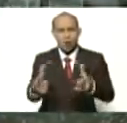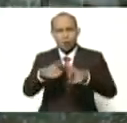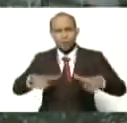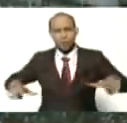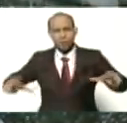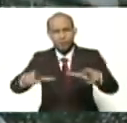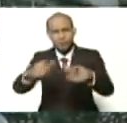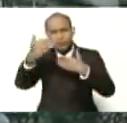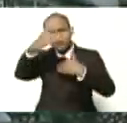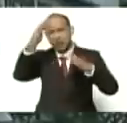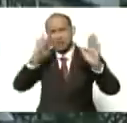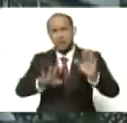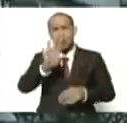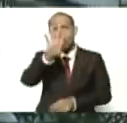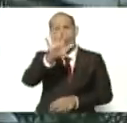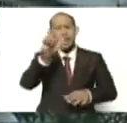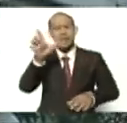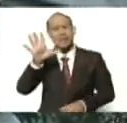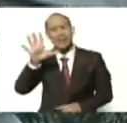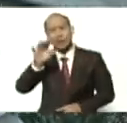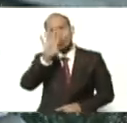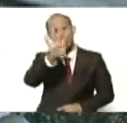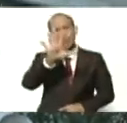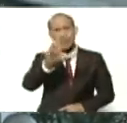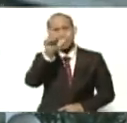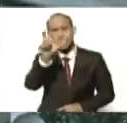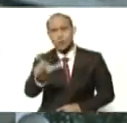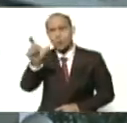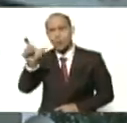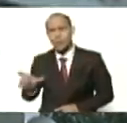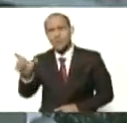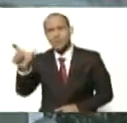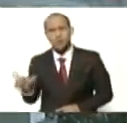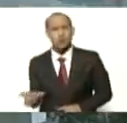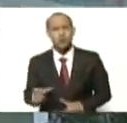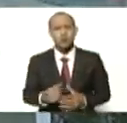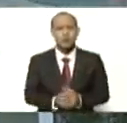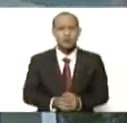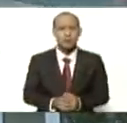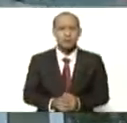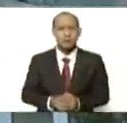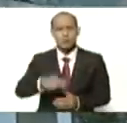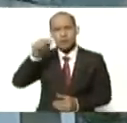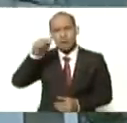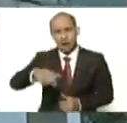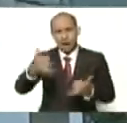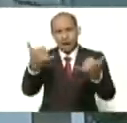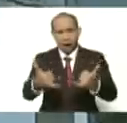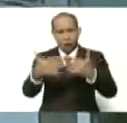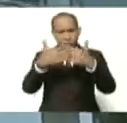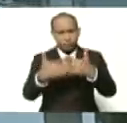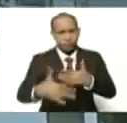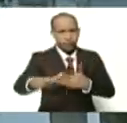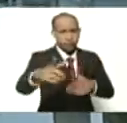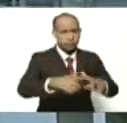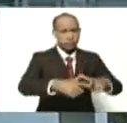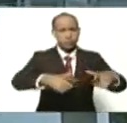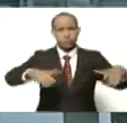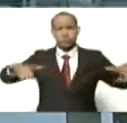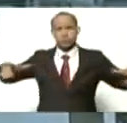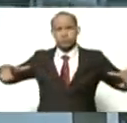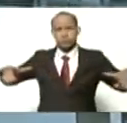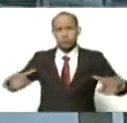atender 45 pacientes con ira moderada y a partir de este momento hemos ampliado la capacidad